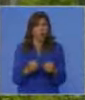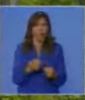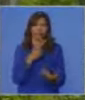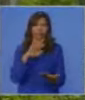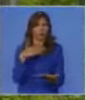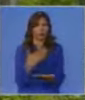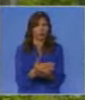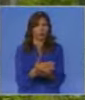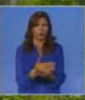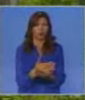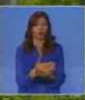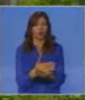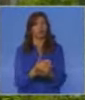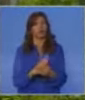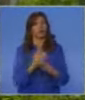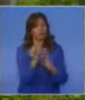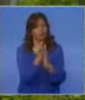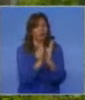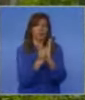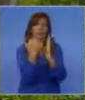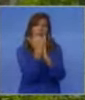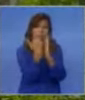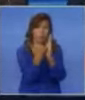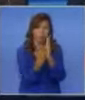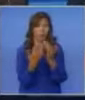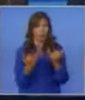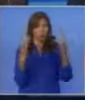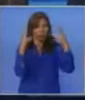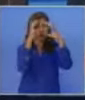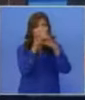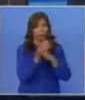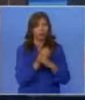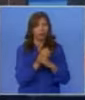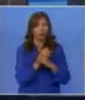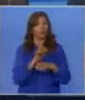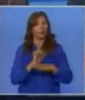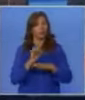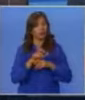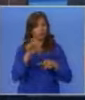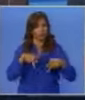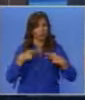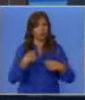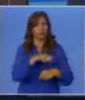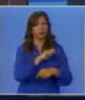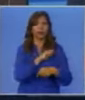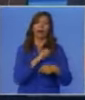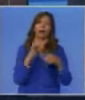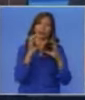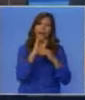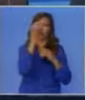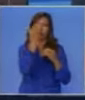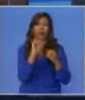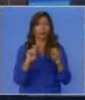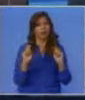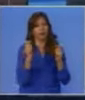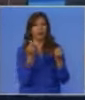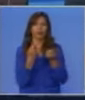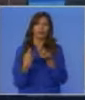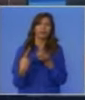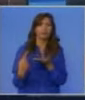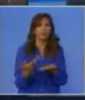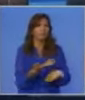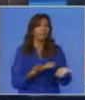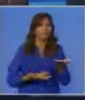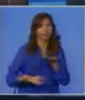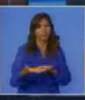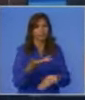más queda en la agenda? Pues compartir en una noche cultural junto a los migrantes ecuatorianos residentes aquí en España. Hasta aquí el informe, amigos. Una